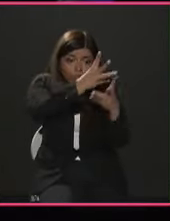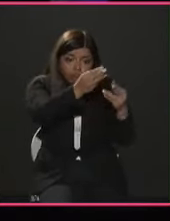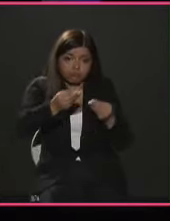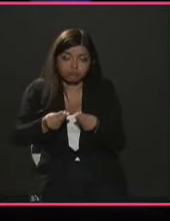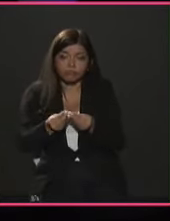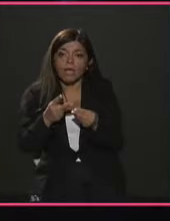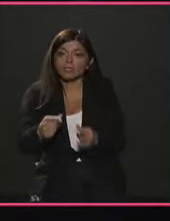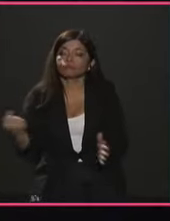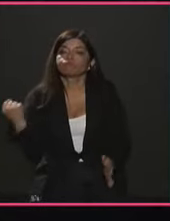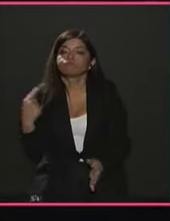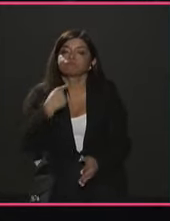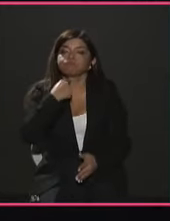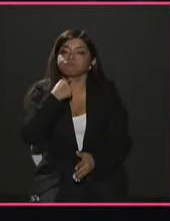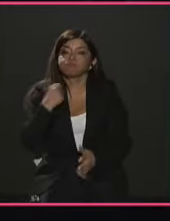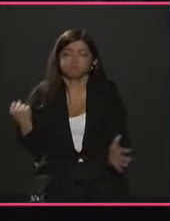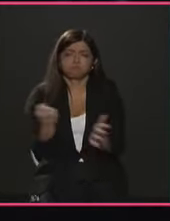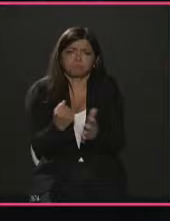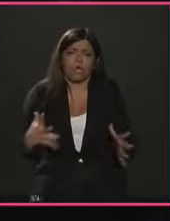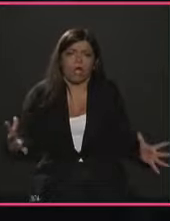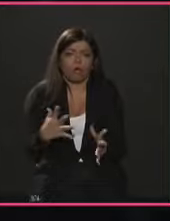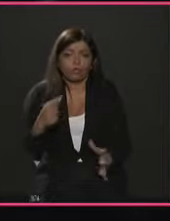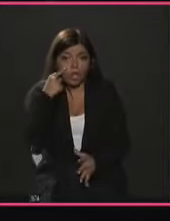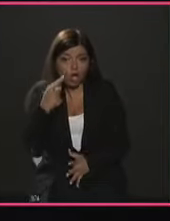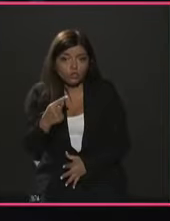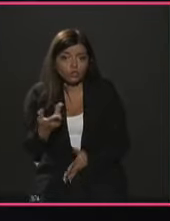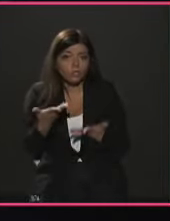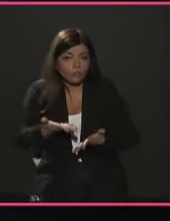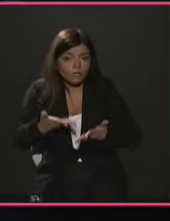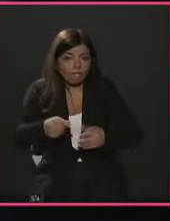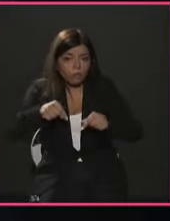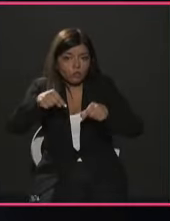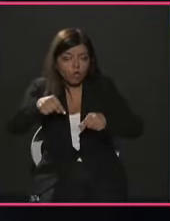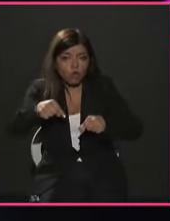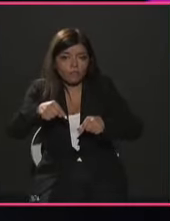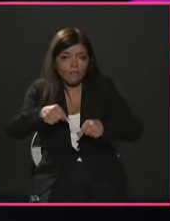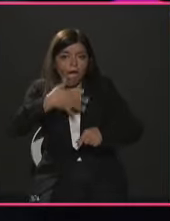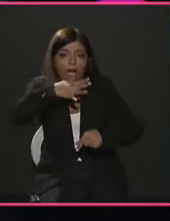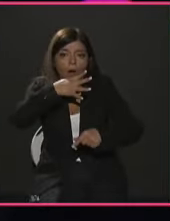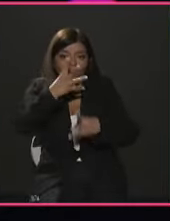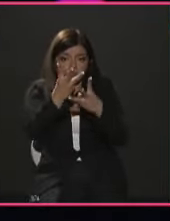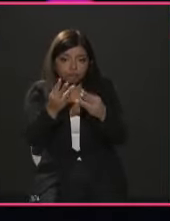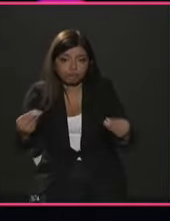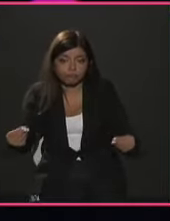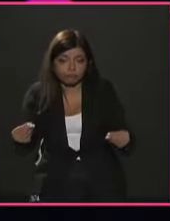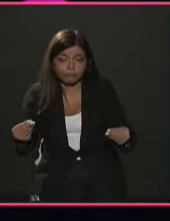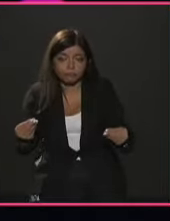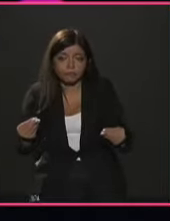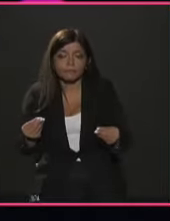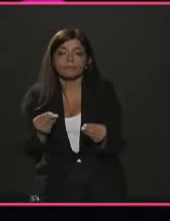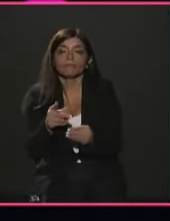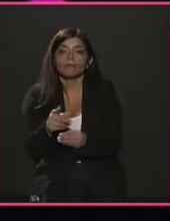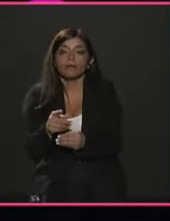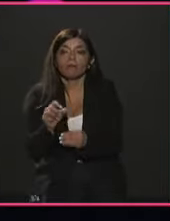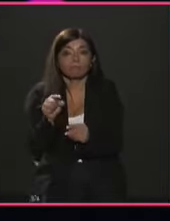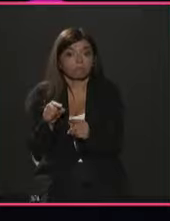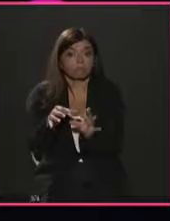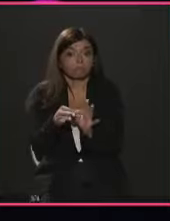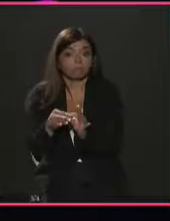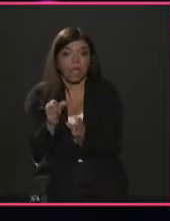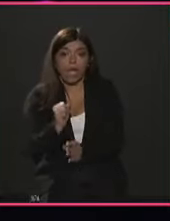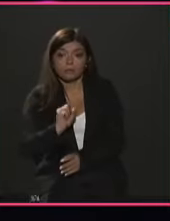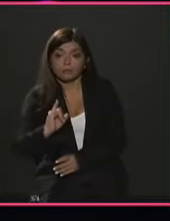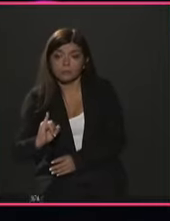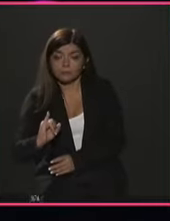son los impactos conocidos hoy en día de el de la Inteligencia